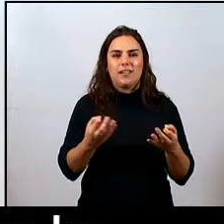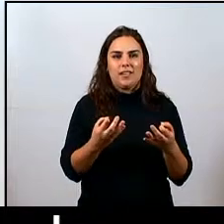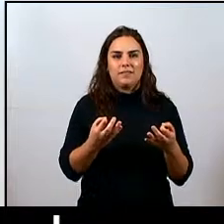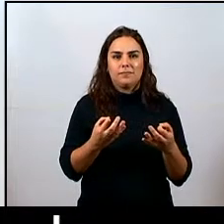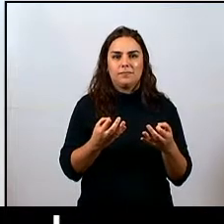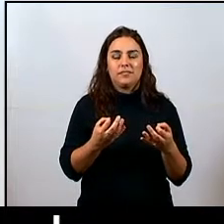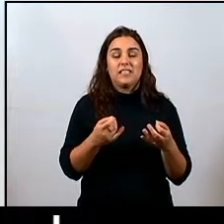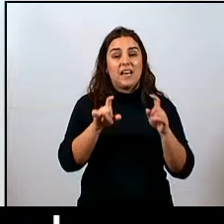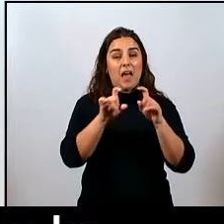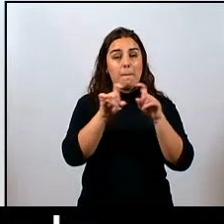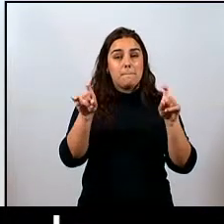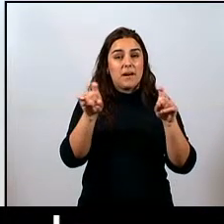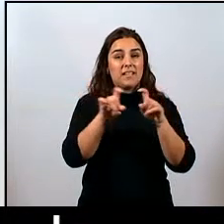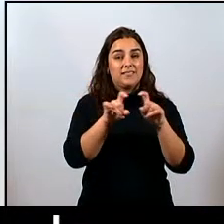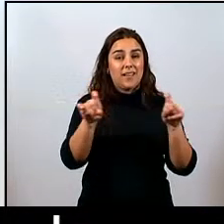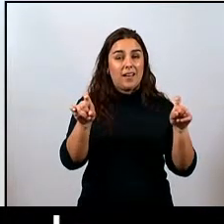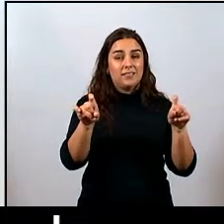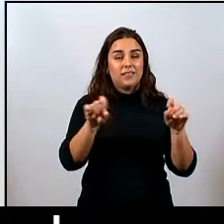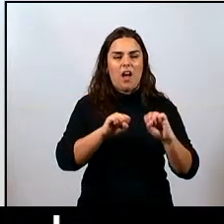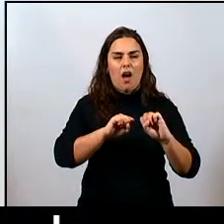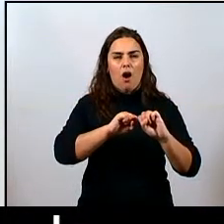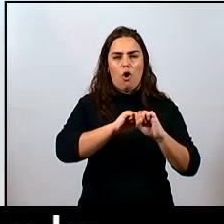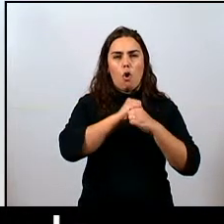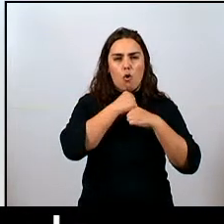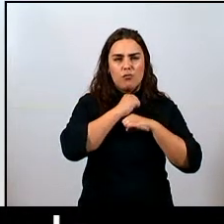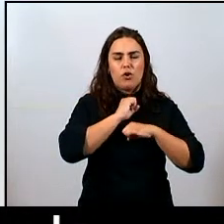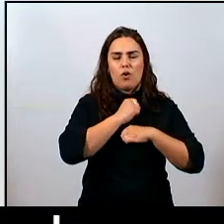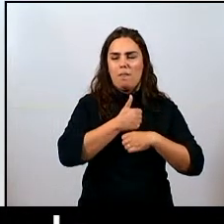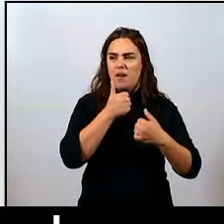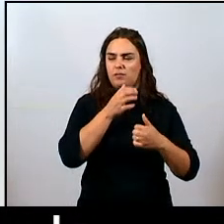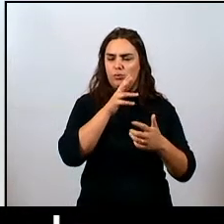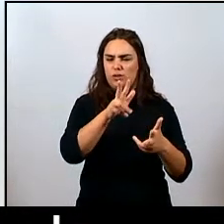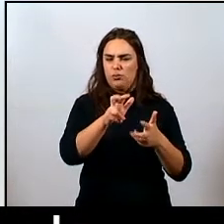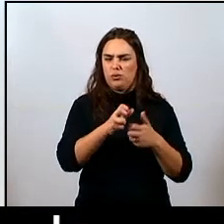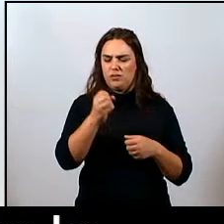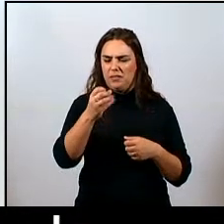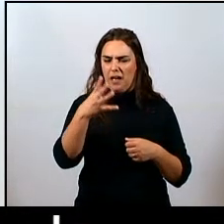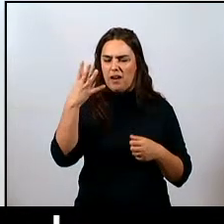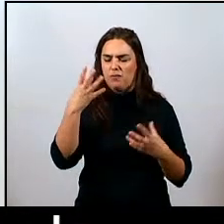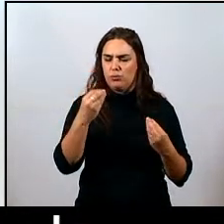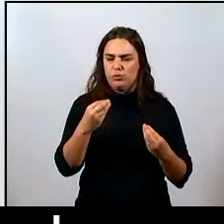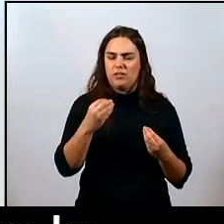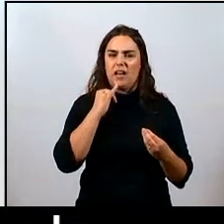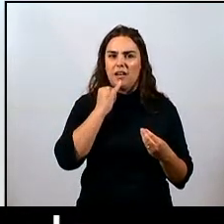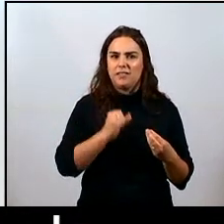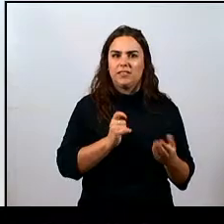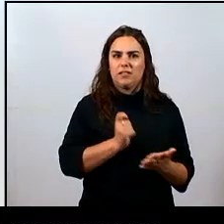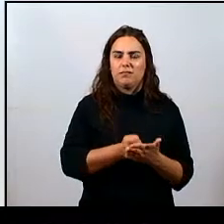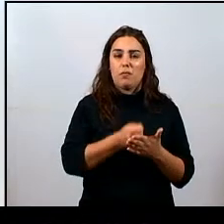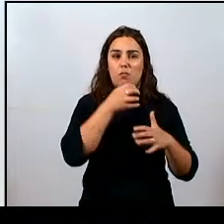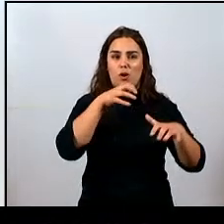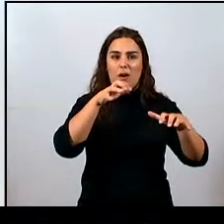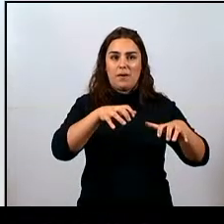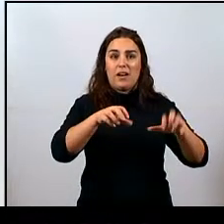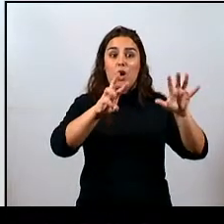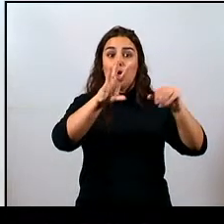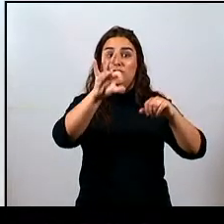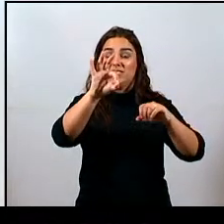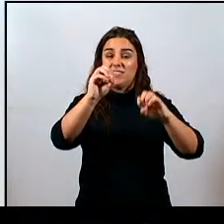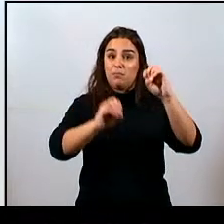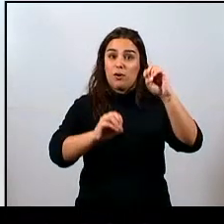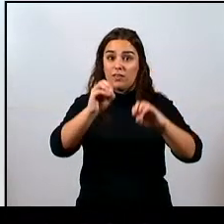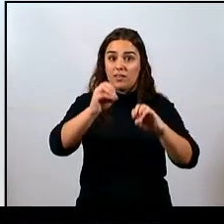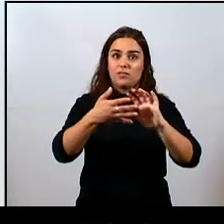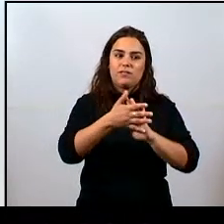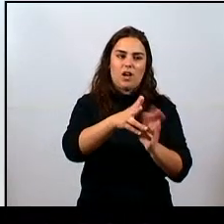las empresas, porque quiero recordar que del total de impuestos que pagan las eléctricas por Almaraz, el 80%